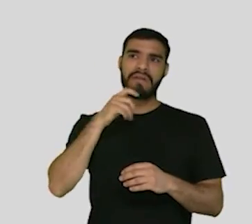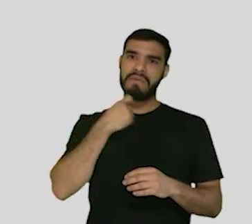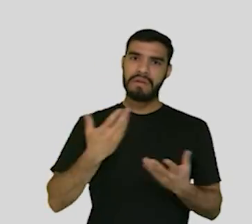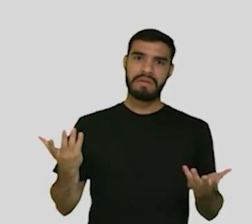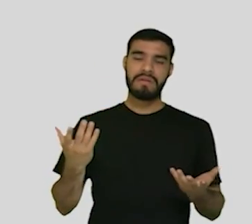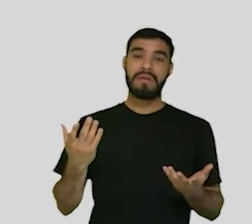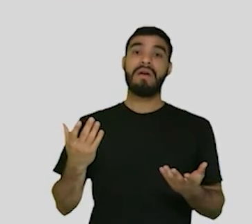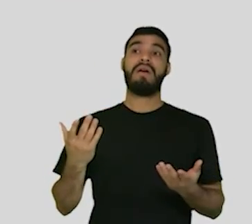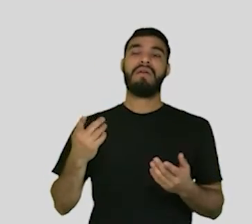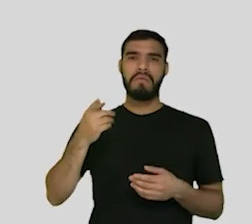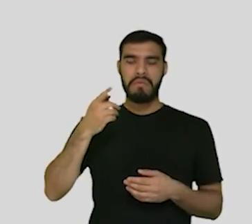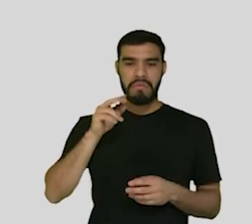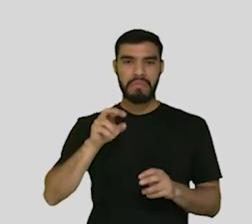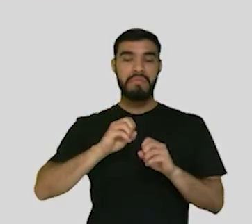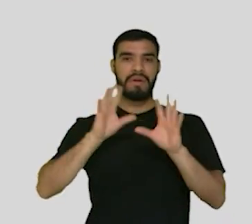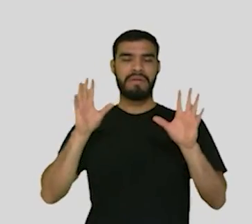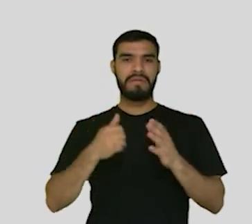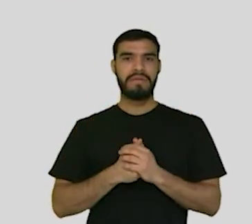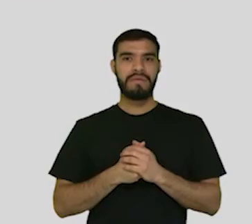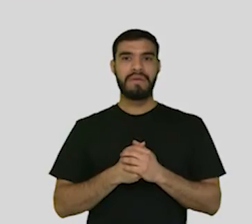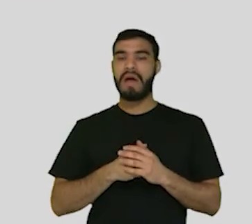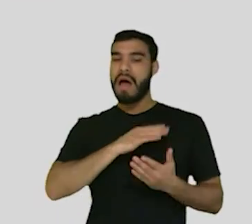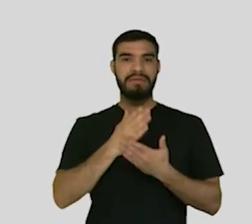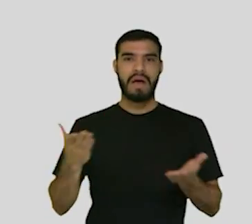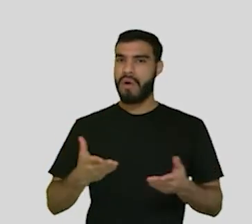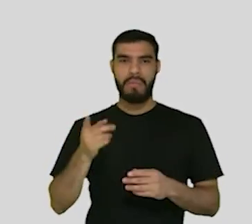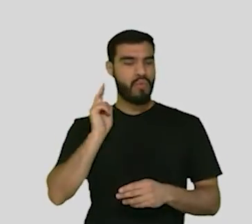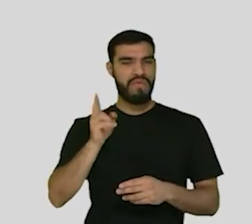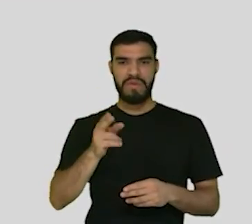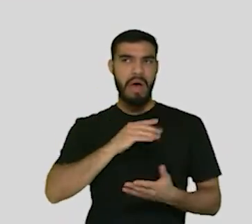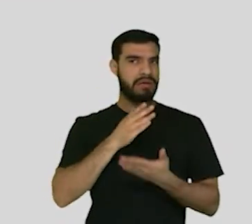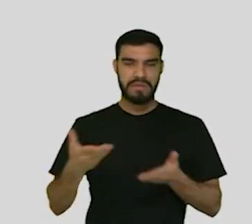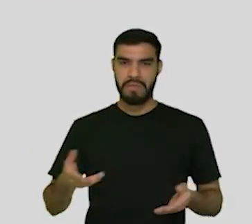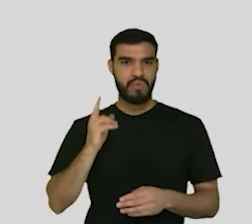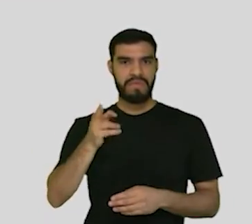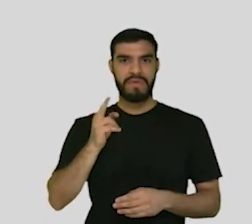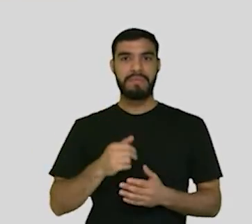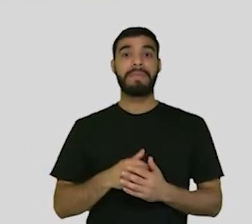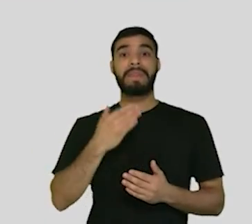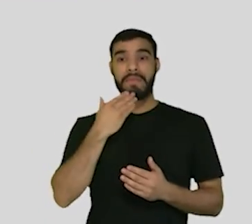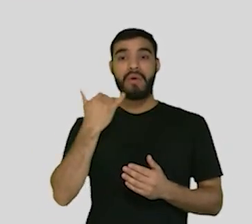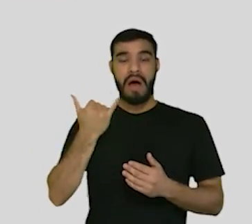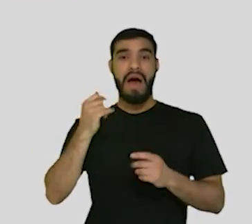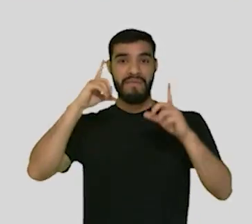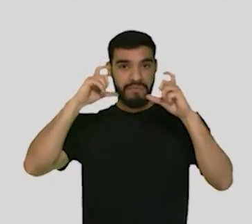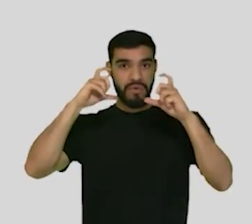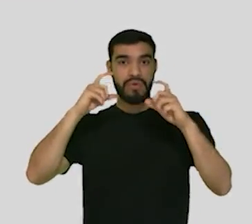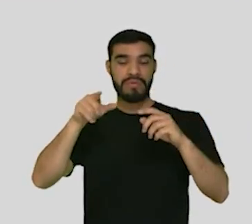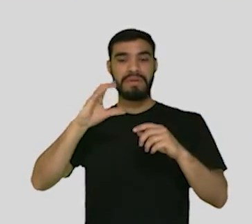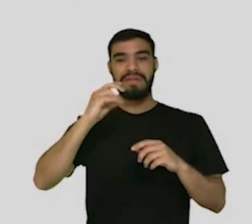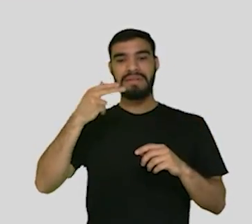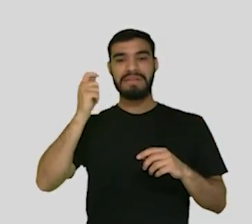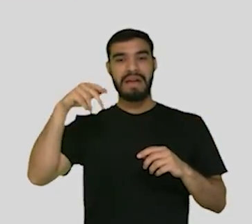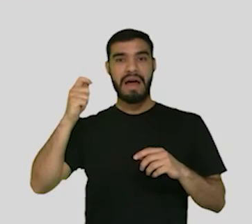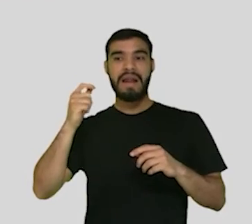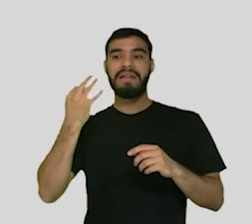anguaisa, y pareja lesbiana, hoy que es la pecuera. Está en la foto de Chana y tres compañeras